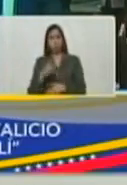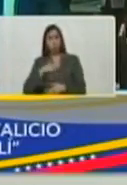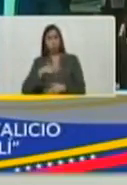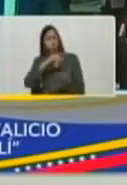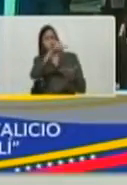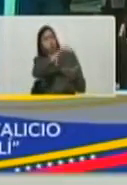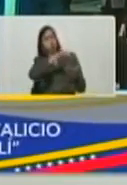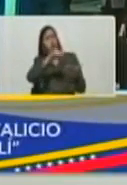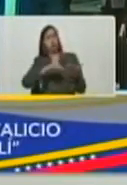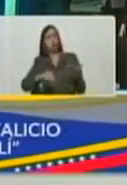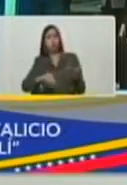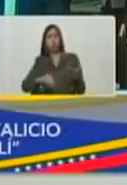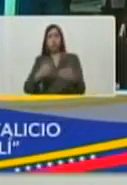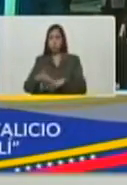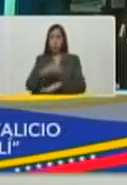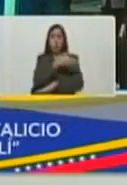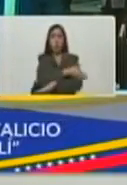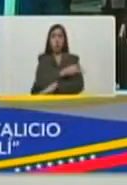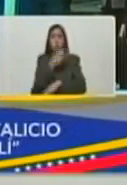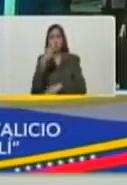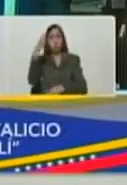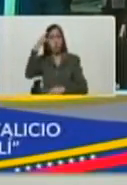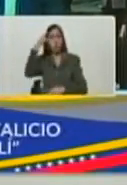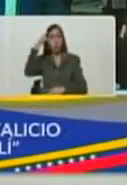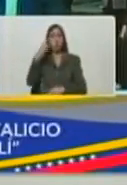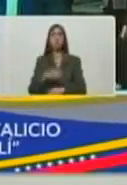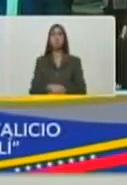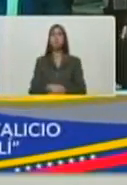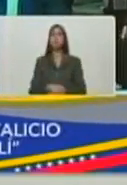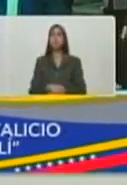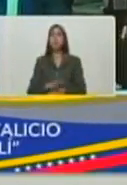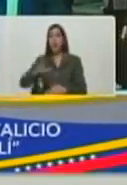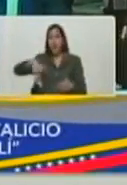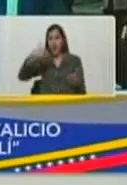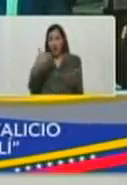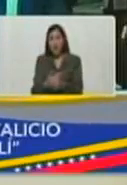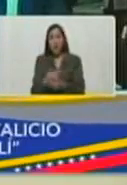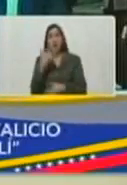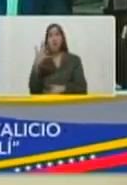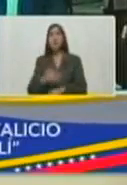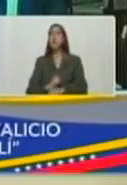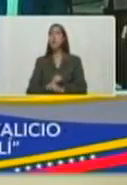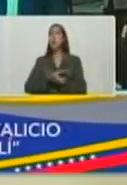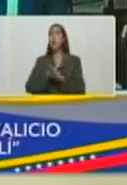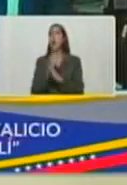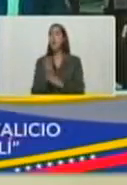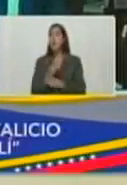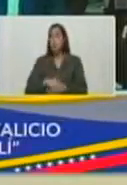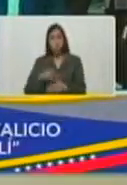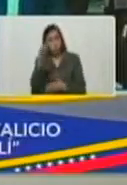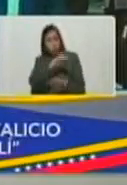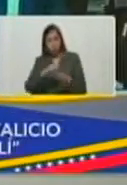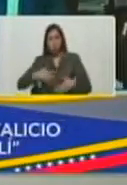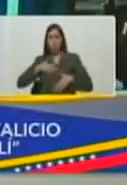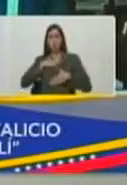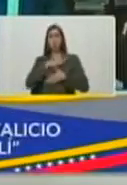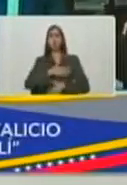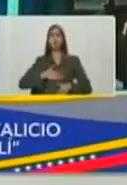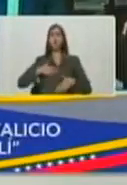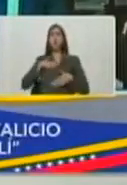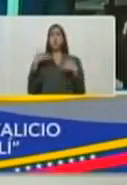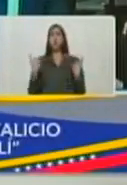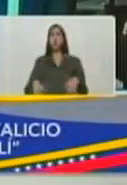hace 2 madrugadas atrás. Me dieron las 5:30 de la mañana y me lo leí al pelo, lo disfruté.